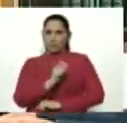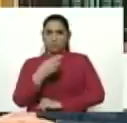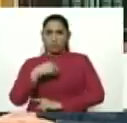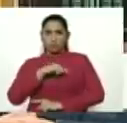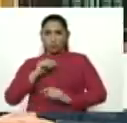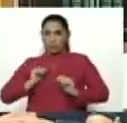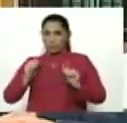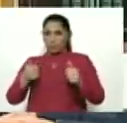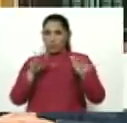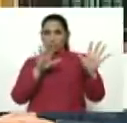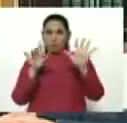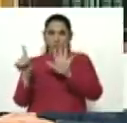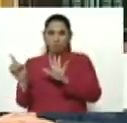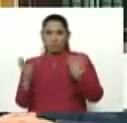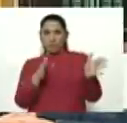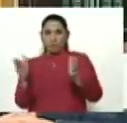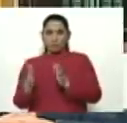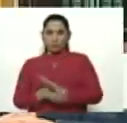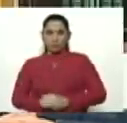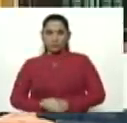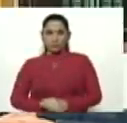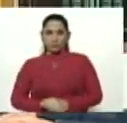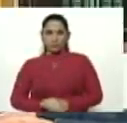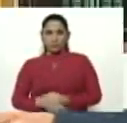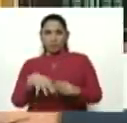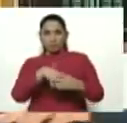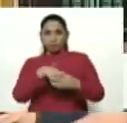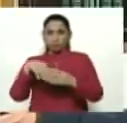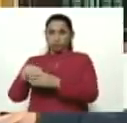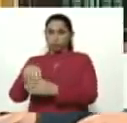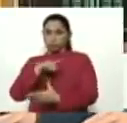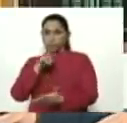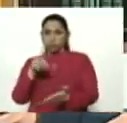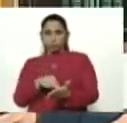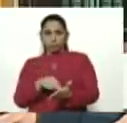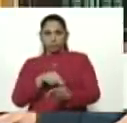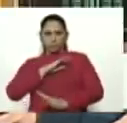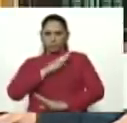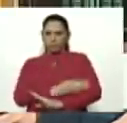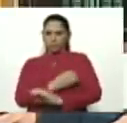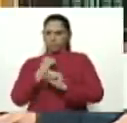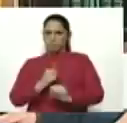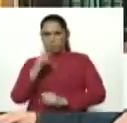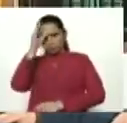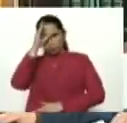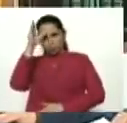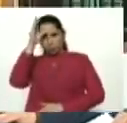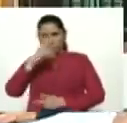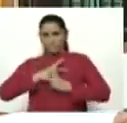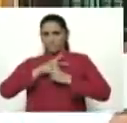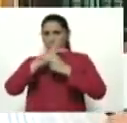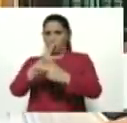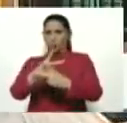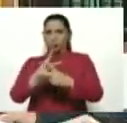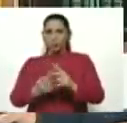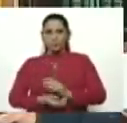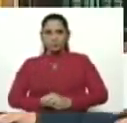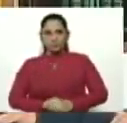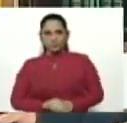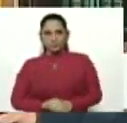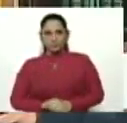Comenzamos el 16 de marzo, la cuarentena nacional, radical, consciente, voluntaria,